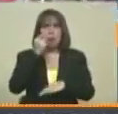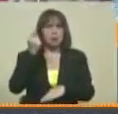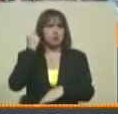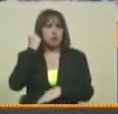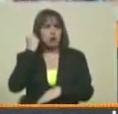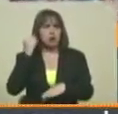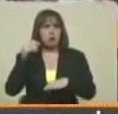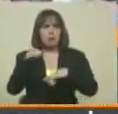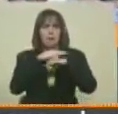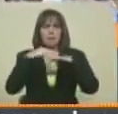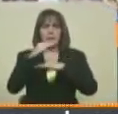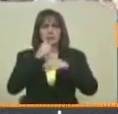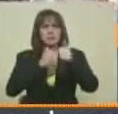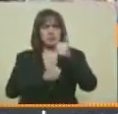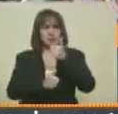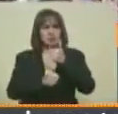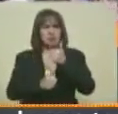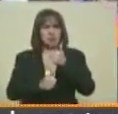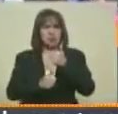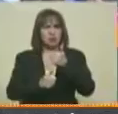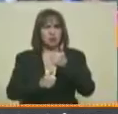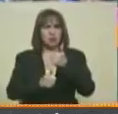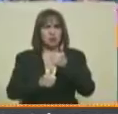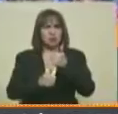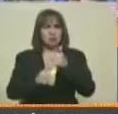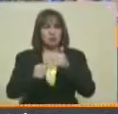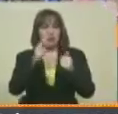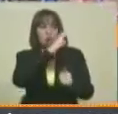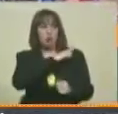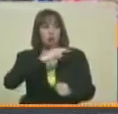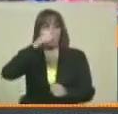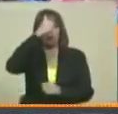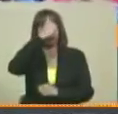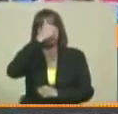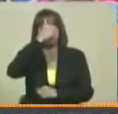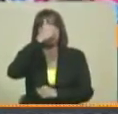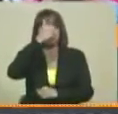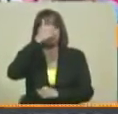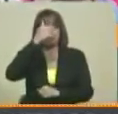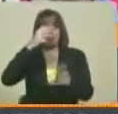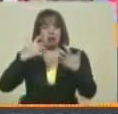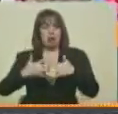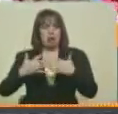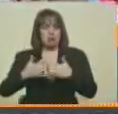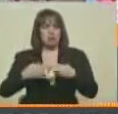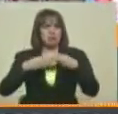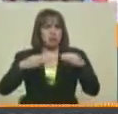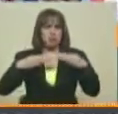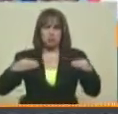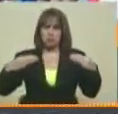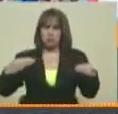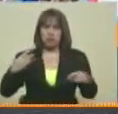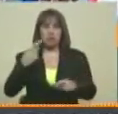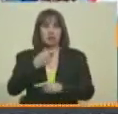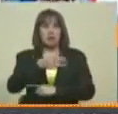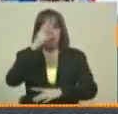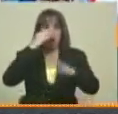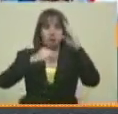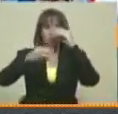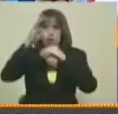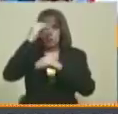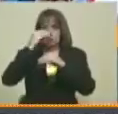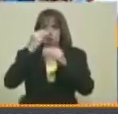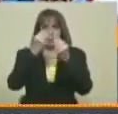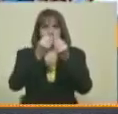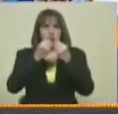los viceministros, viceministras, los altos cargos de empresas públicas, es aprender a ser como los